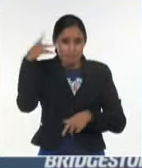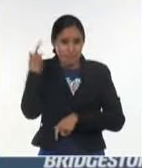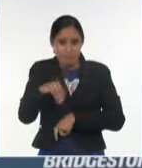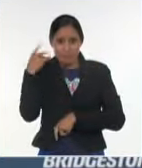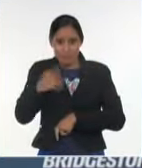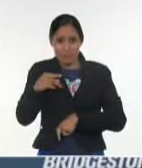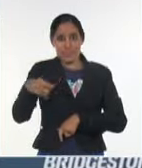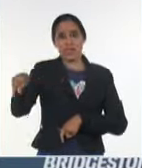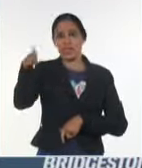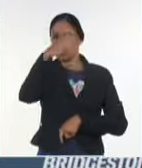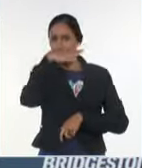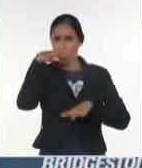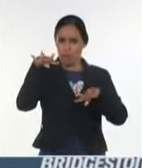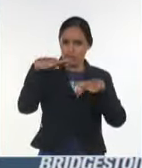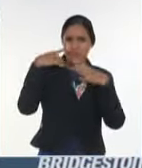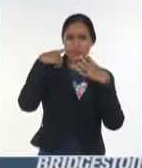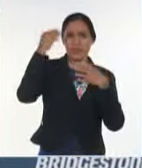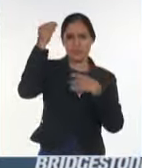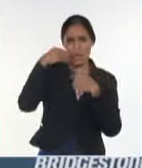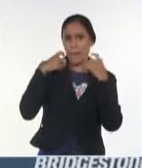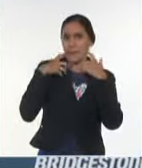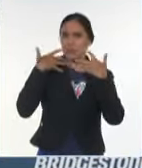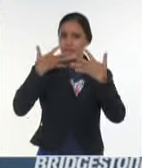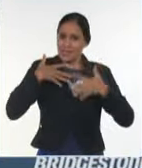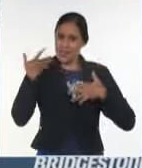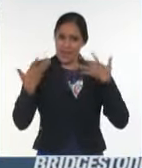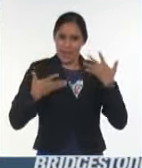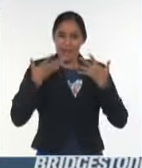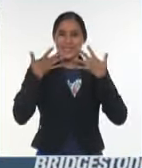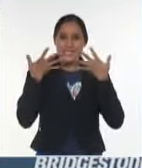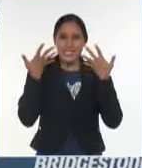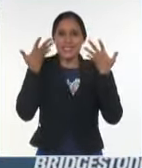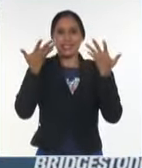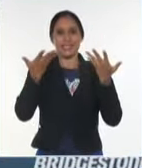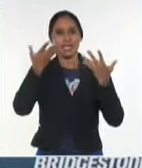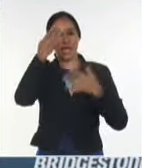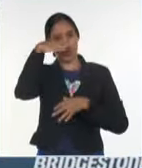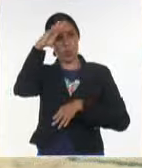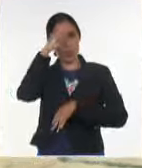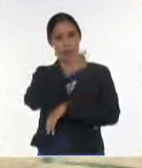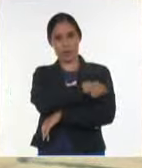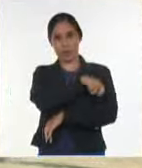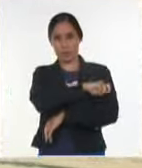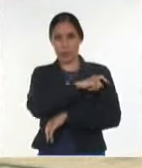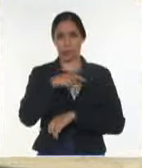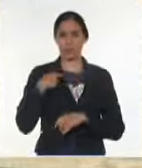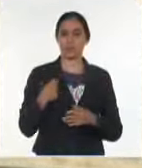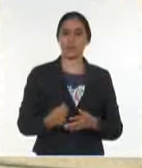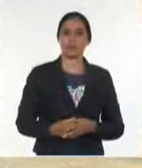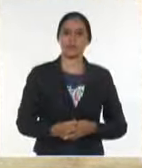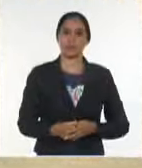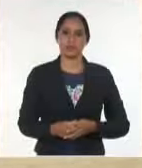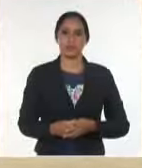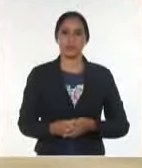y brindarle siempre esa alegría al pueblo cubano que nos ha estado siguiendo. Ese es el trabajo de nosotros en la cancha.